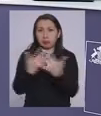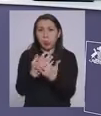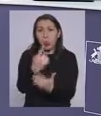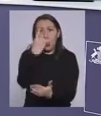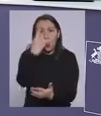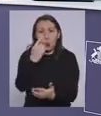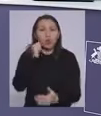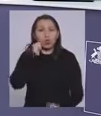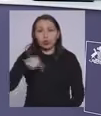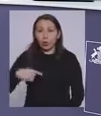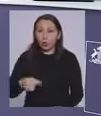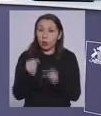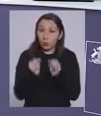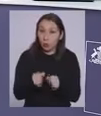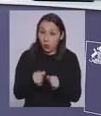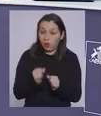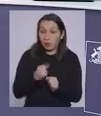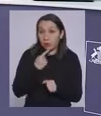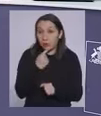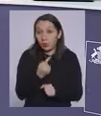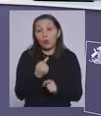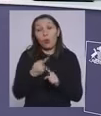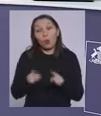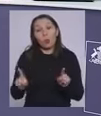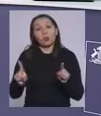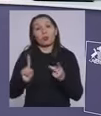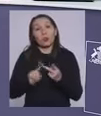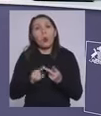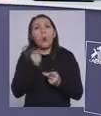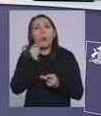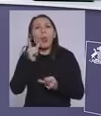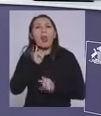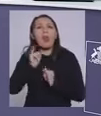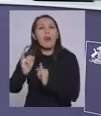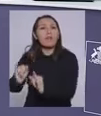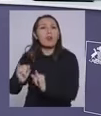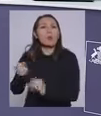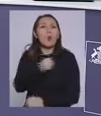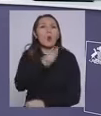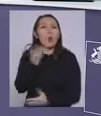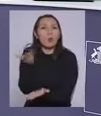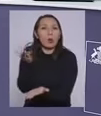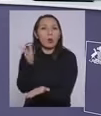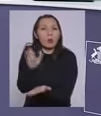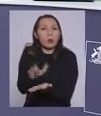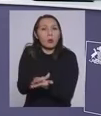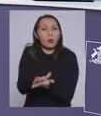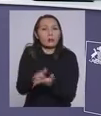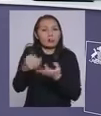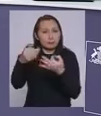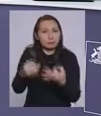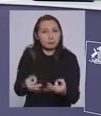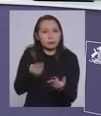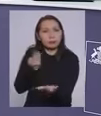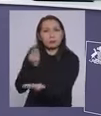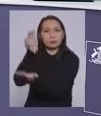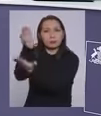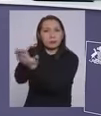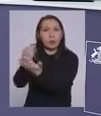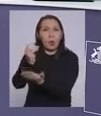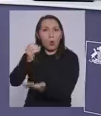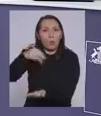reporten diariamente? Y lo otro, finalmente, ¿cuál es la información de las cifras de fallecidos que se está entregando a la